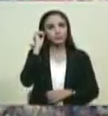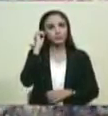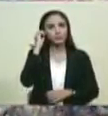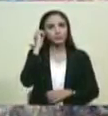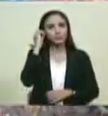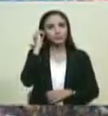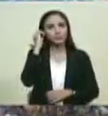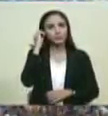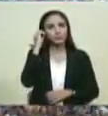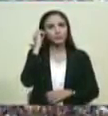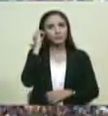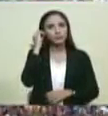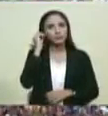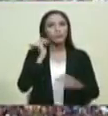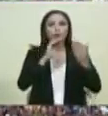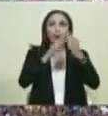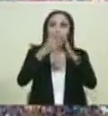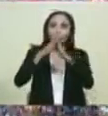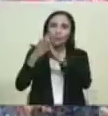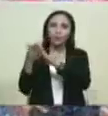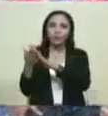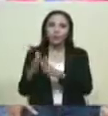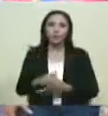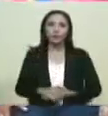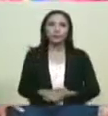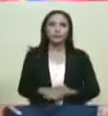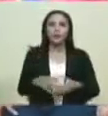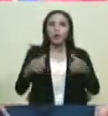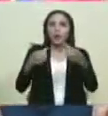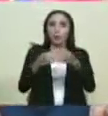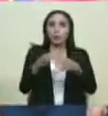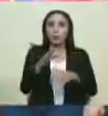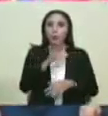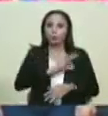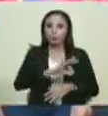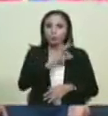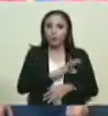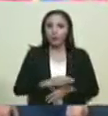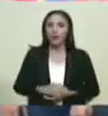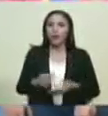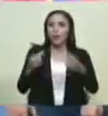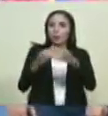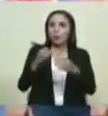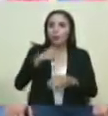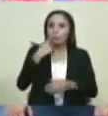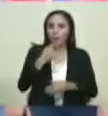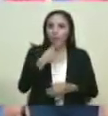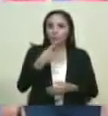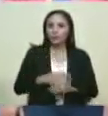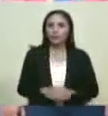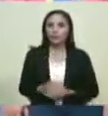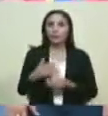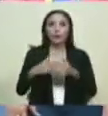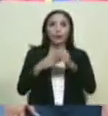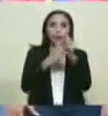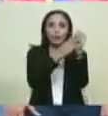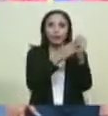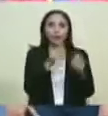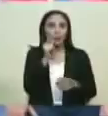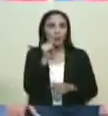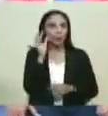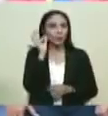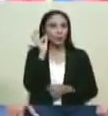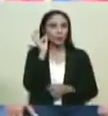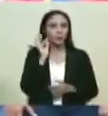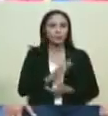consejos comunales a las comunas a los movimientos sociales a los partidos políticos a los líderes a las lideresas